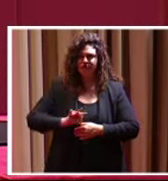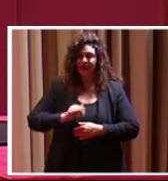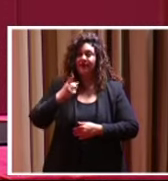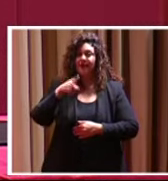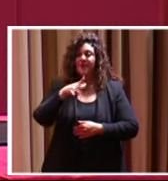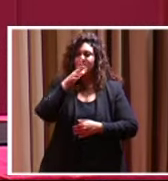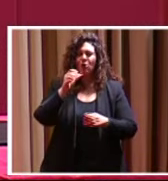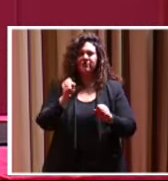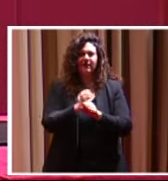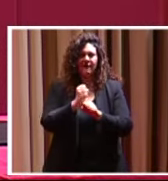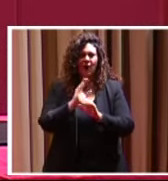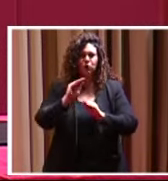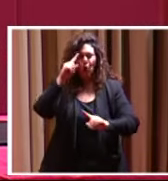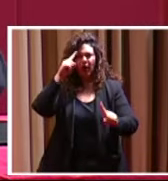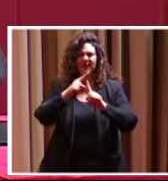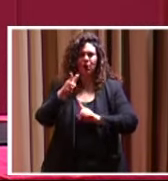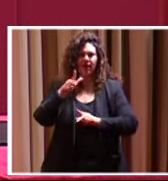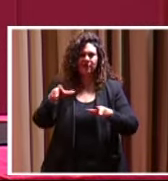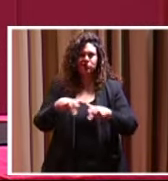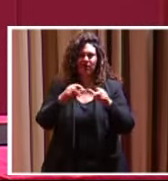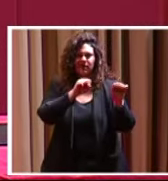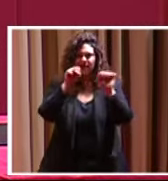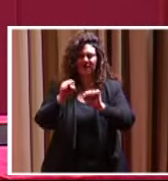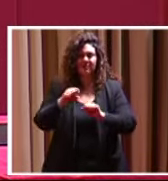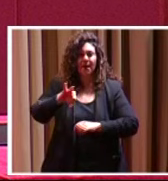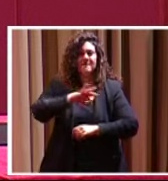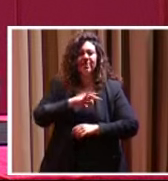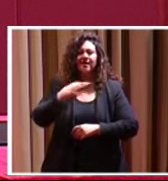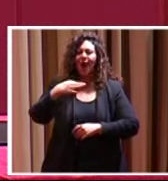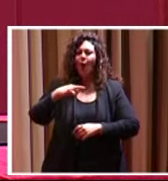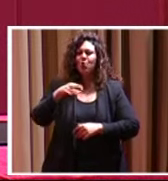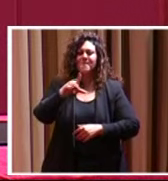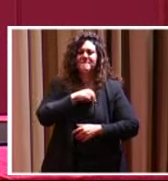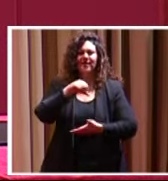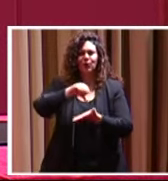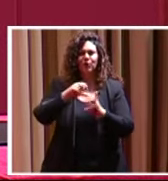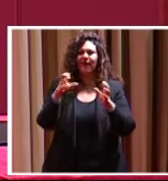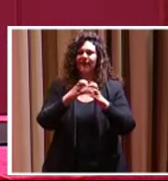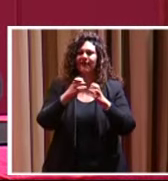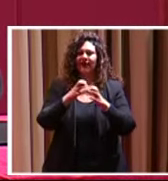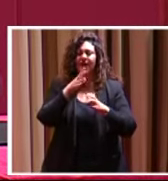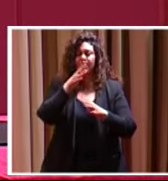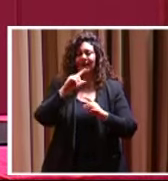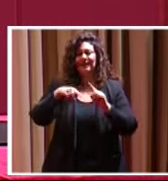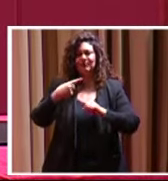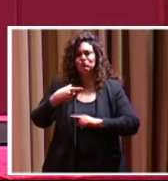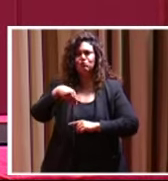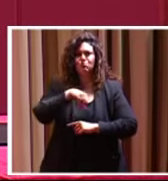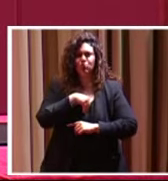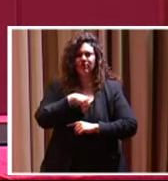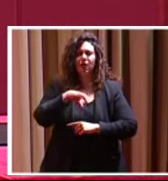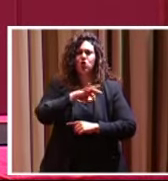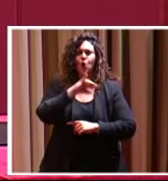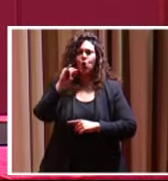labor en la defensa de los derechos sociales. Medalla de oro al mérito por la ciudad de Granada, a título póstumo, a don